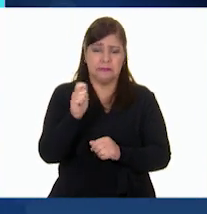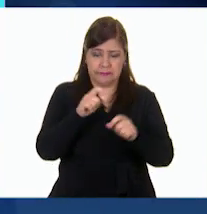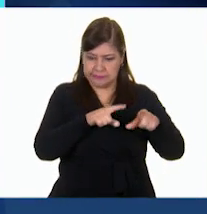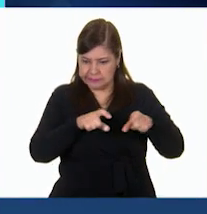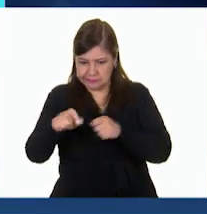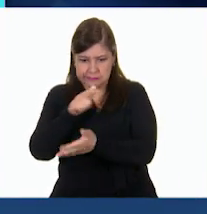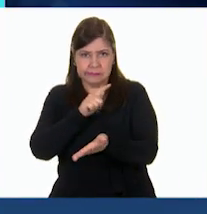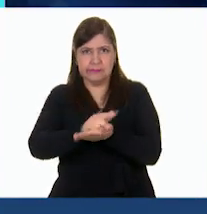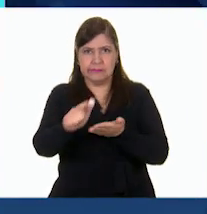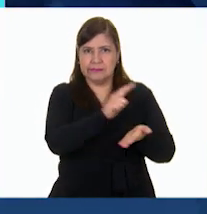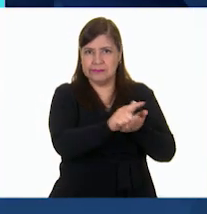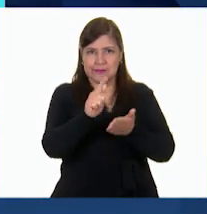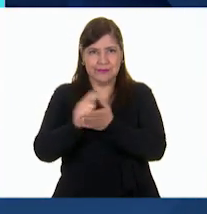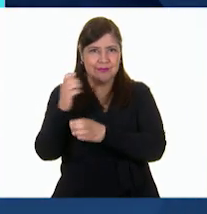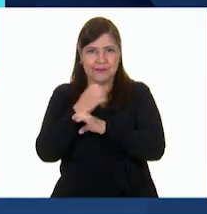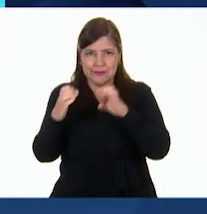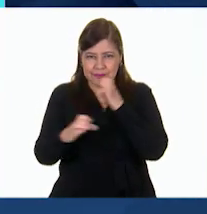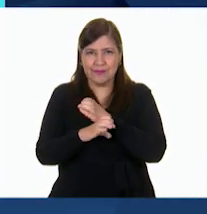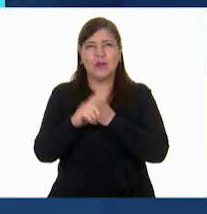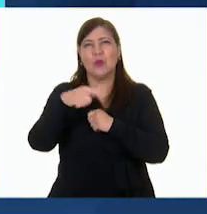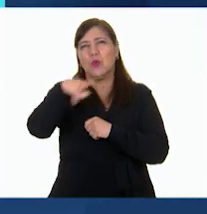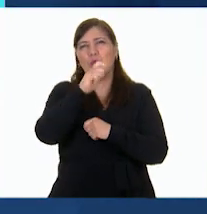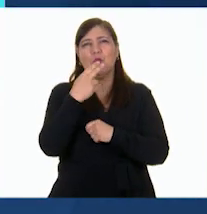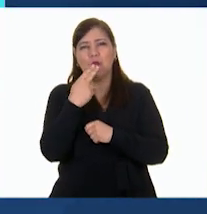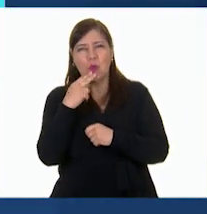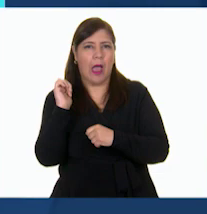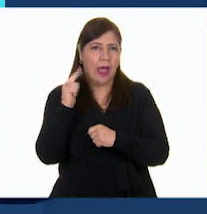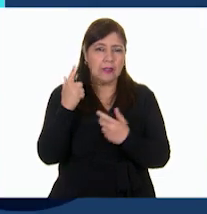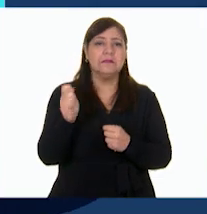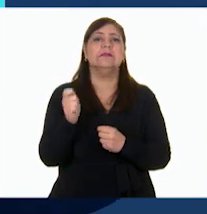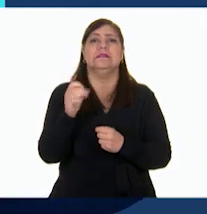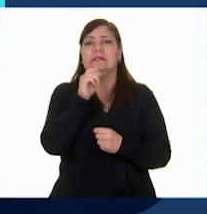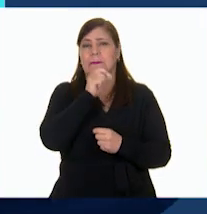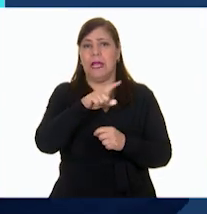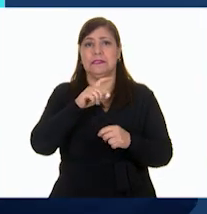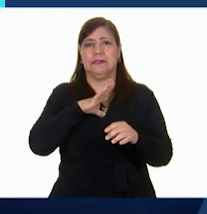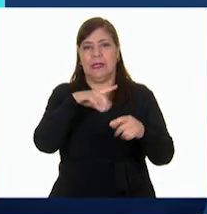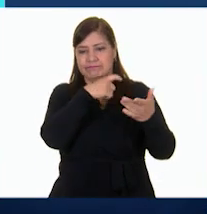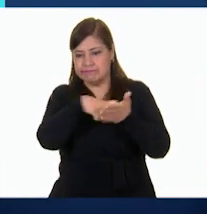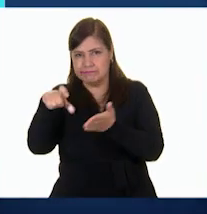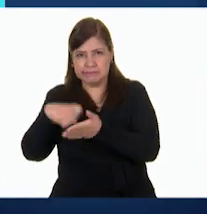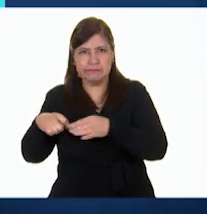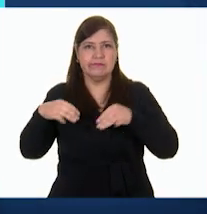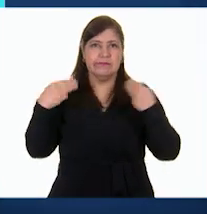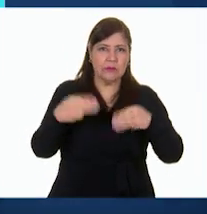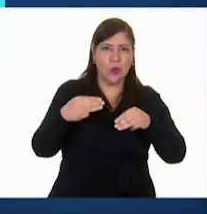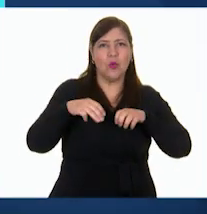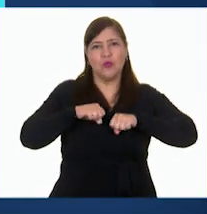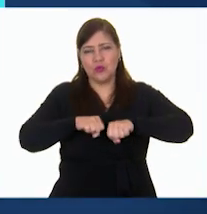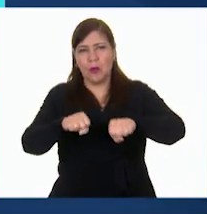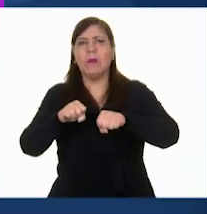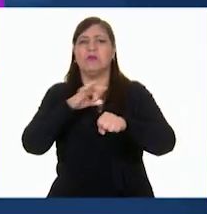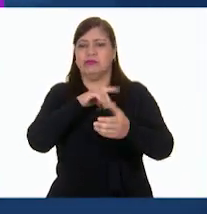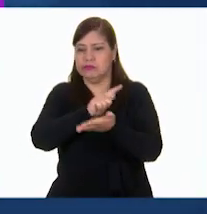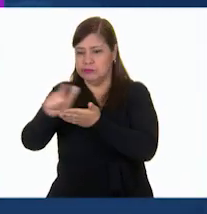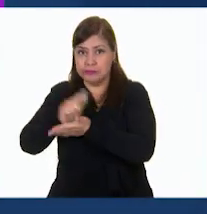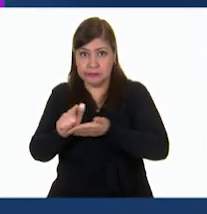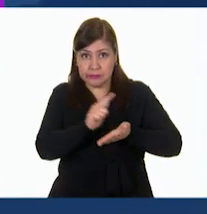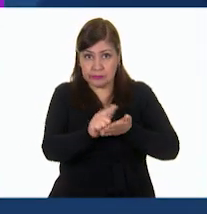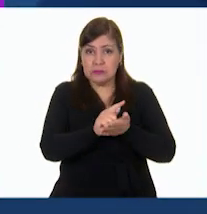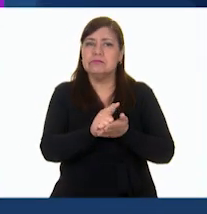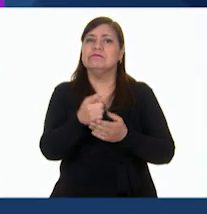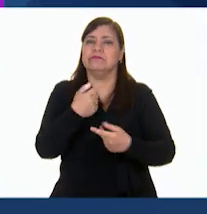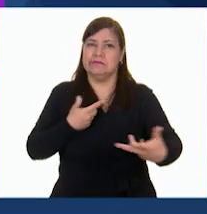Desinfecta las superficies de los objetos que más utilizas. También las cosas que compres en la tienda o en el supermercado.